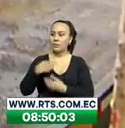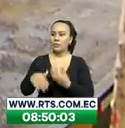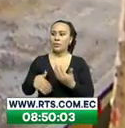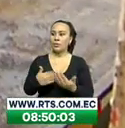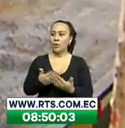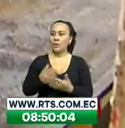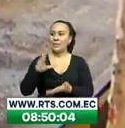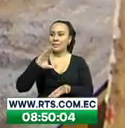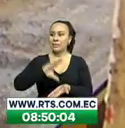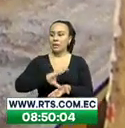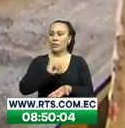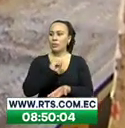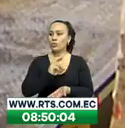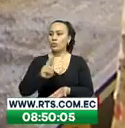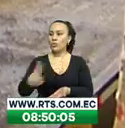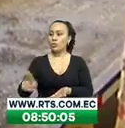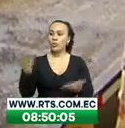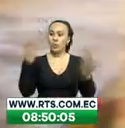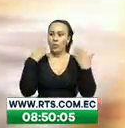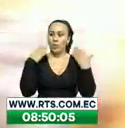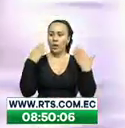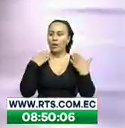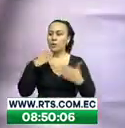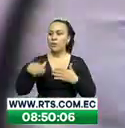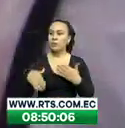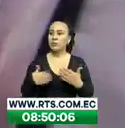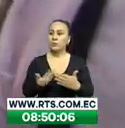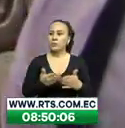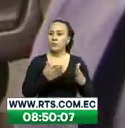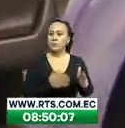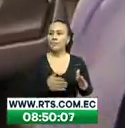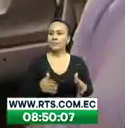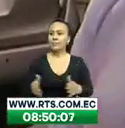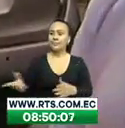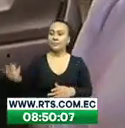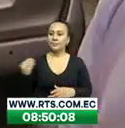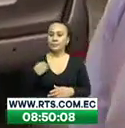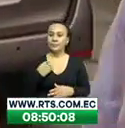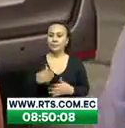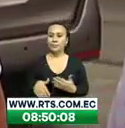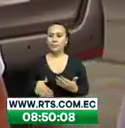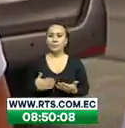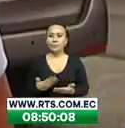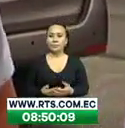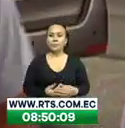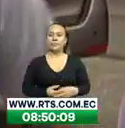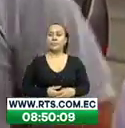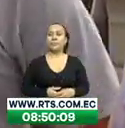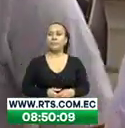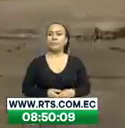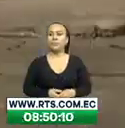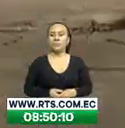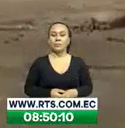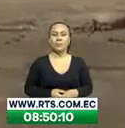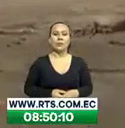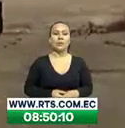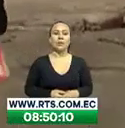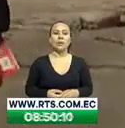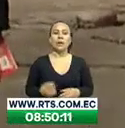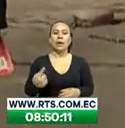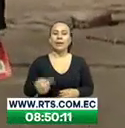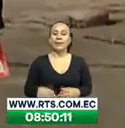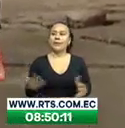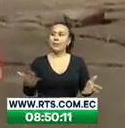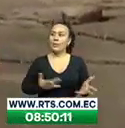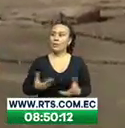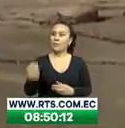centro sur de Guayaquil, donde los habitantes de ese sector aseguran que casi uno de los automotores termina en la planta baja de esa vivienda,